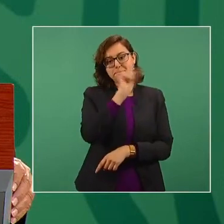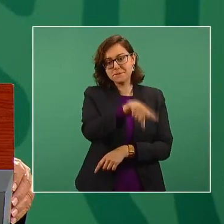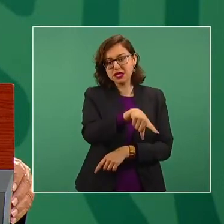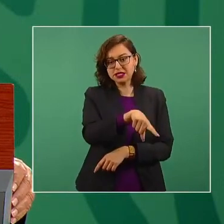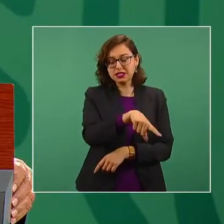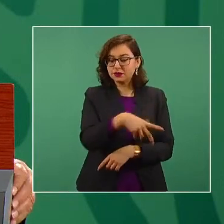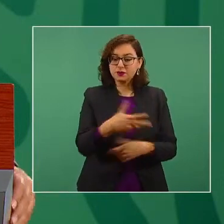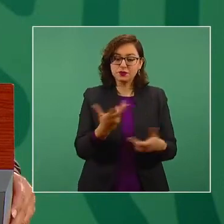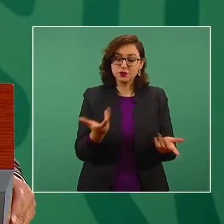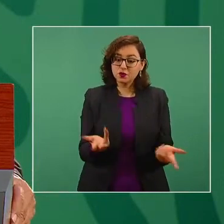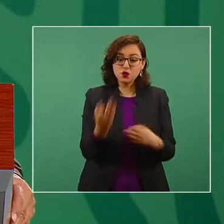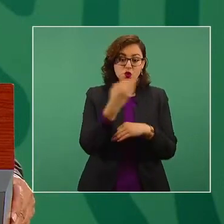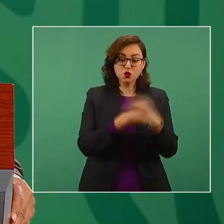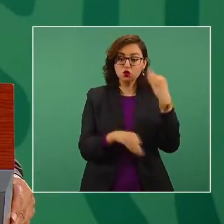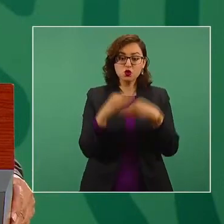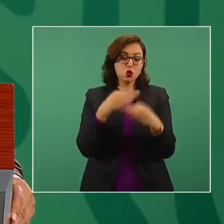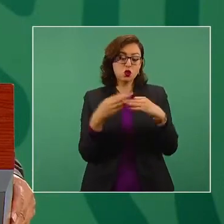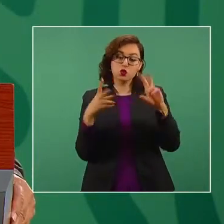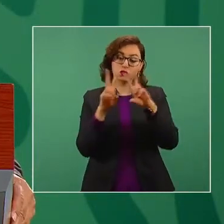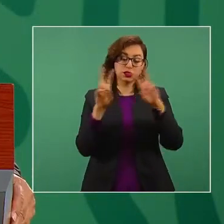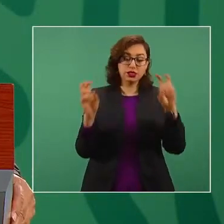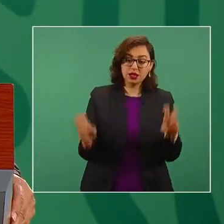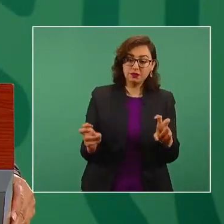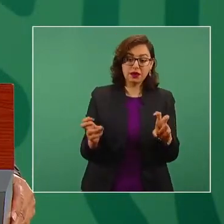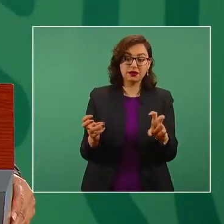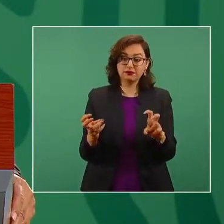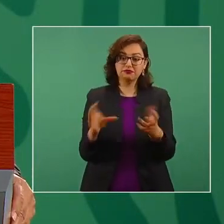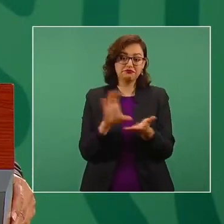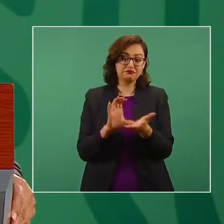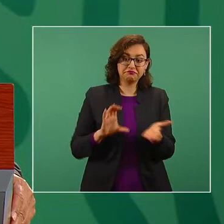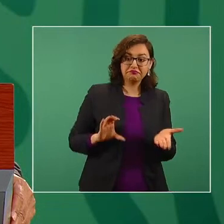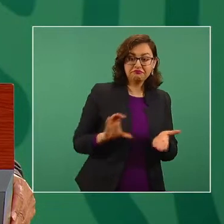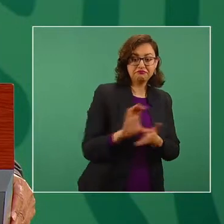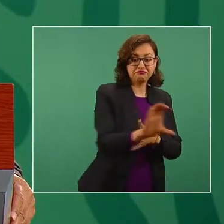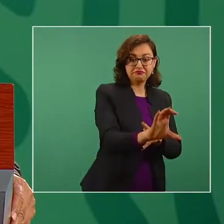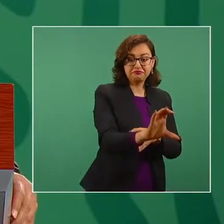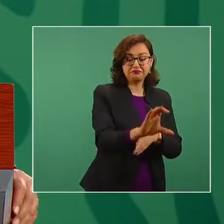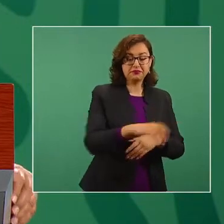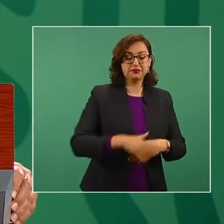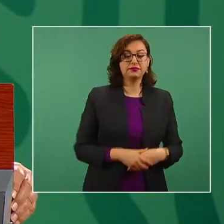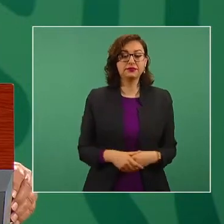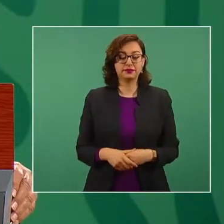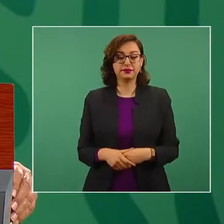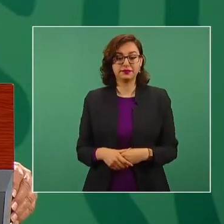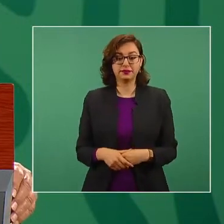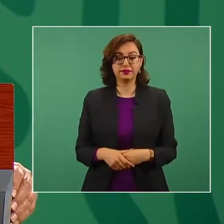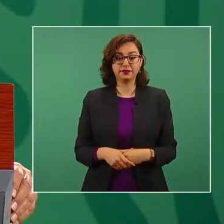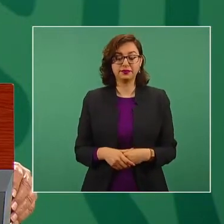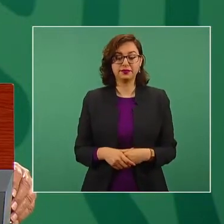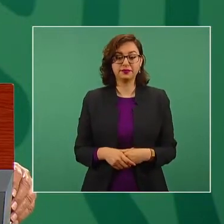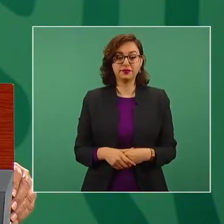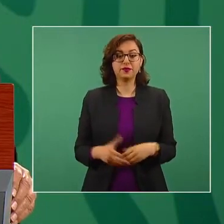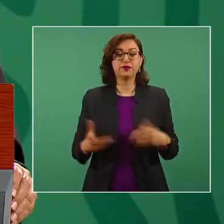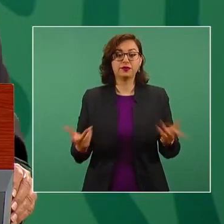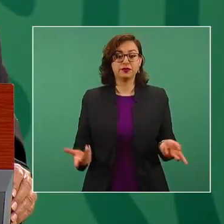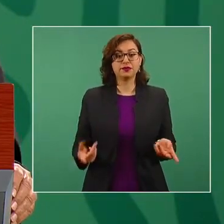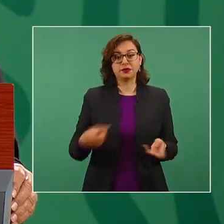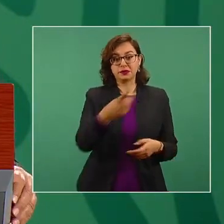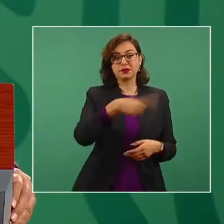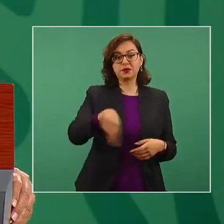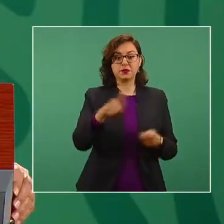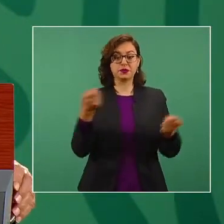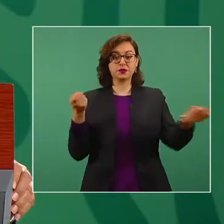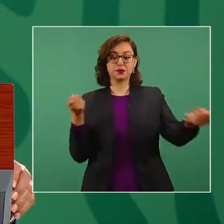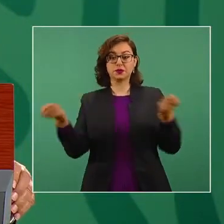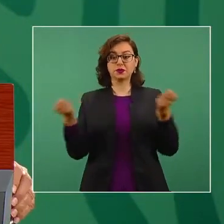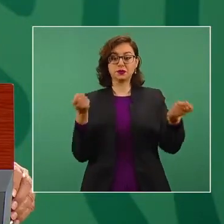manejaban y recibían dinero con ese propósito para administrar